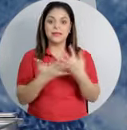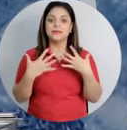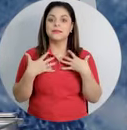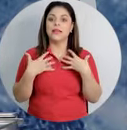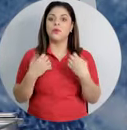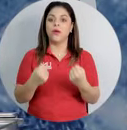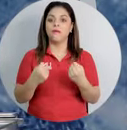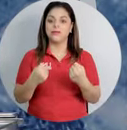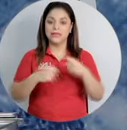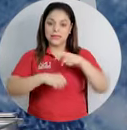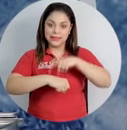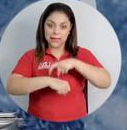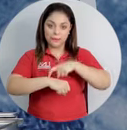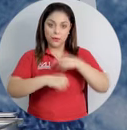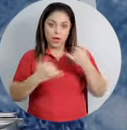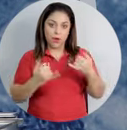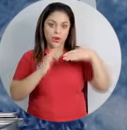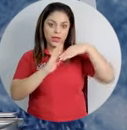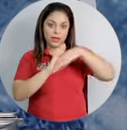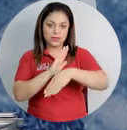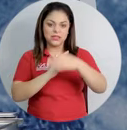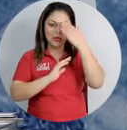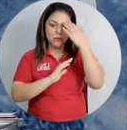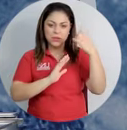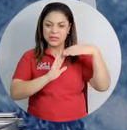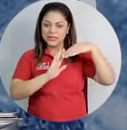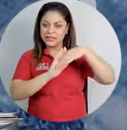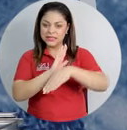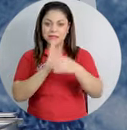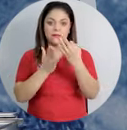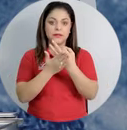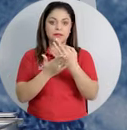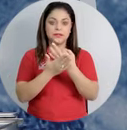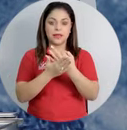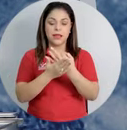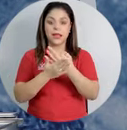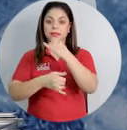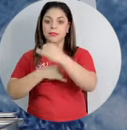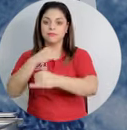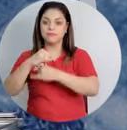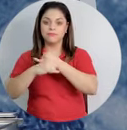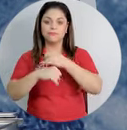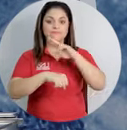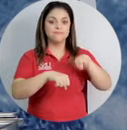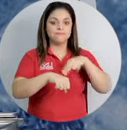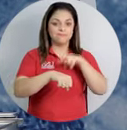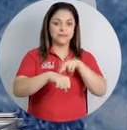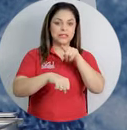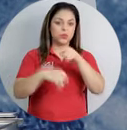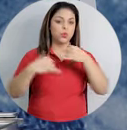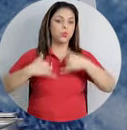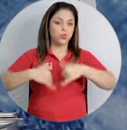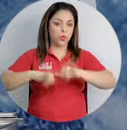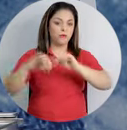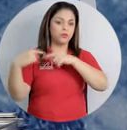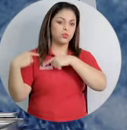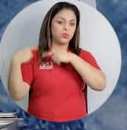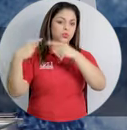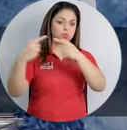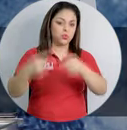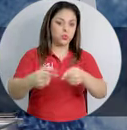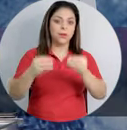de crisis, porque la crisis financiera nacional e internacional que enfrentamos va a durar mucho tiempo más y es muy importante que todas las